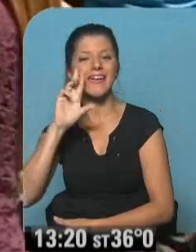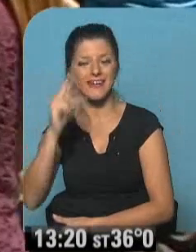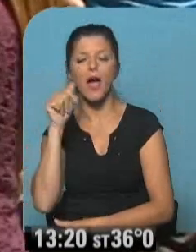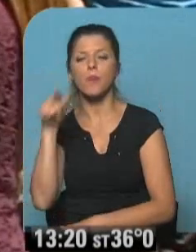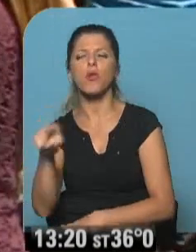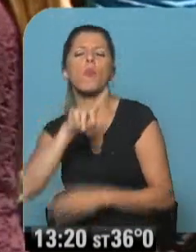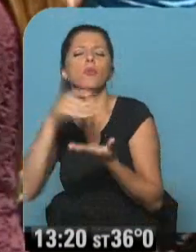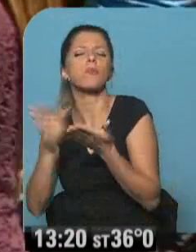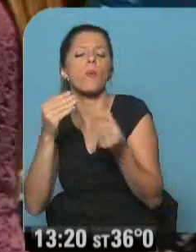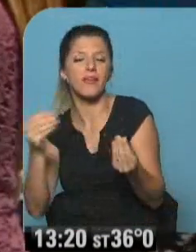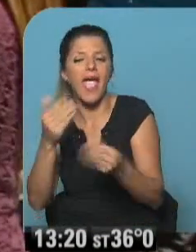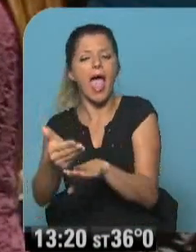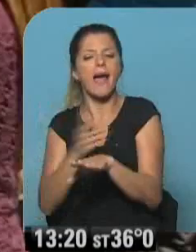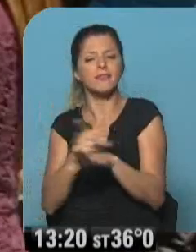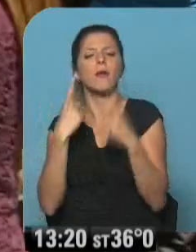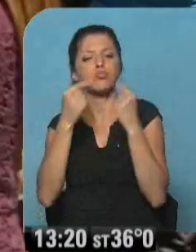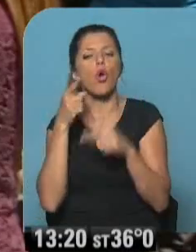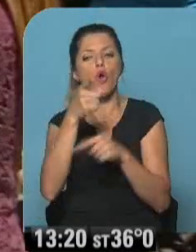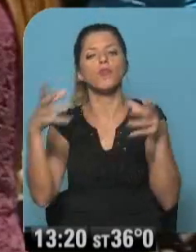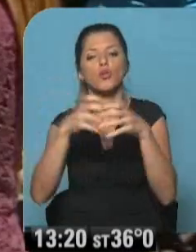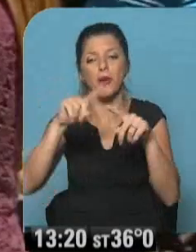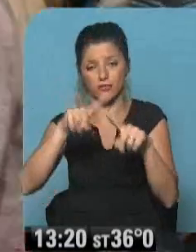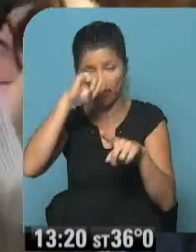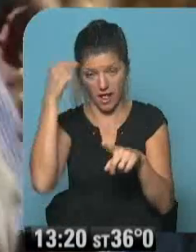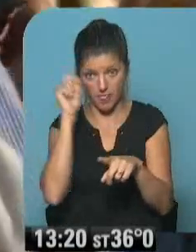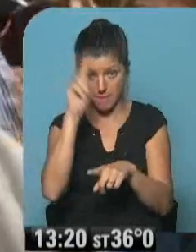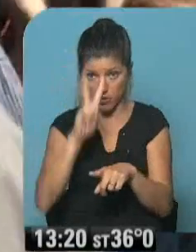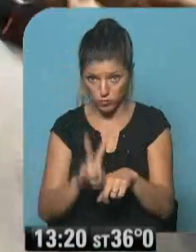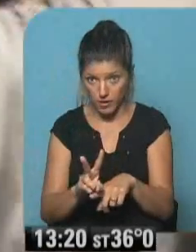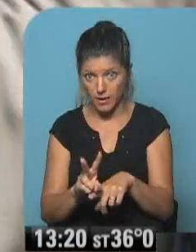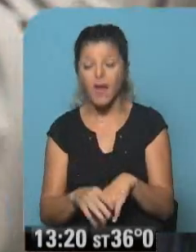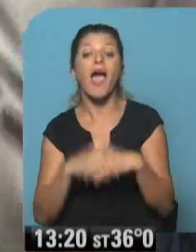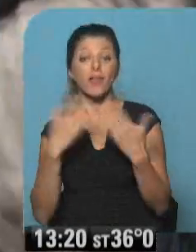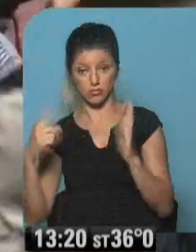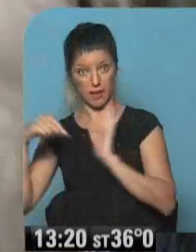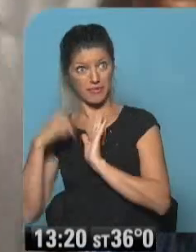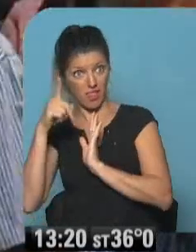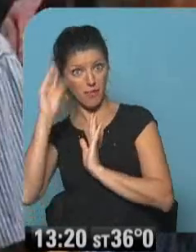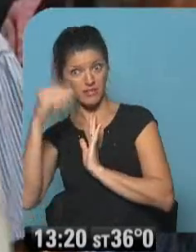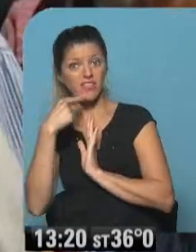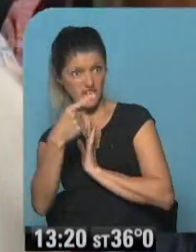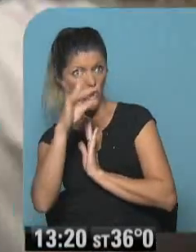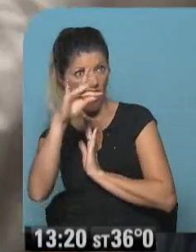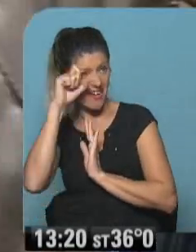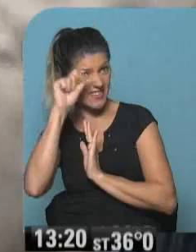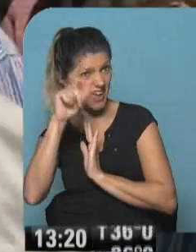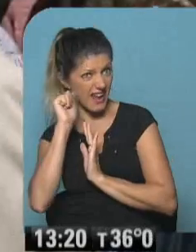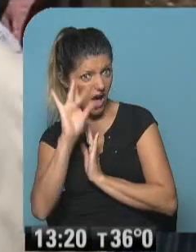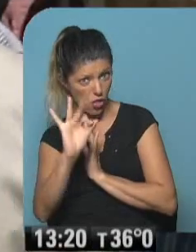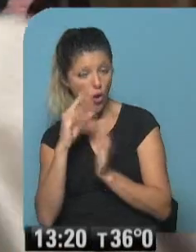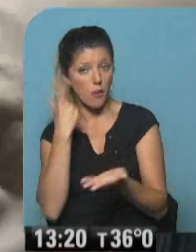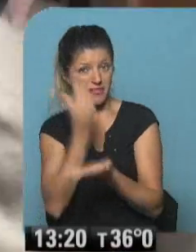Asamblea Legislativa venezolana, Brasilia declaró persona non grata a Gerardo Delgado, el encargado de negocios